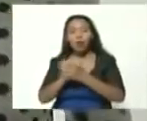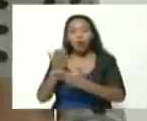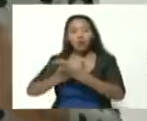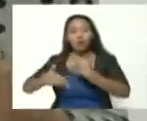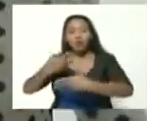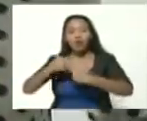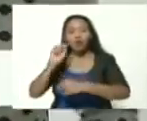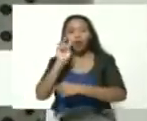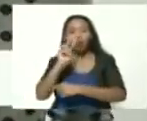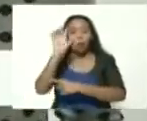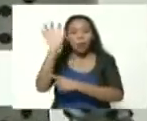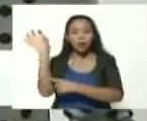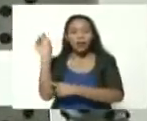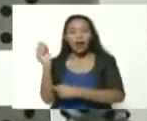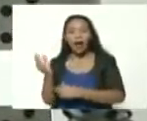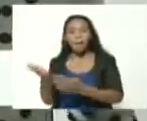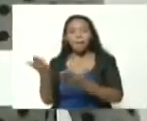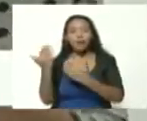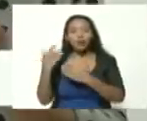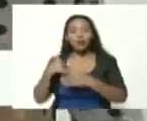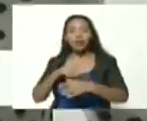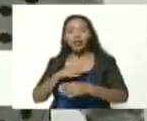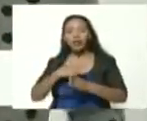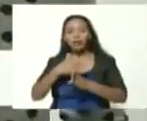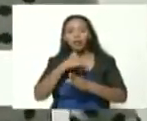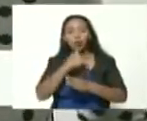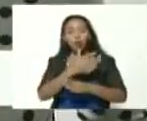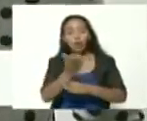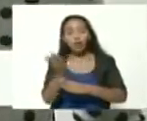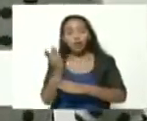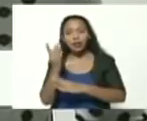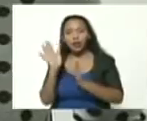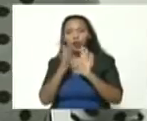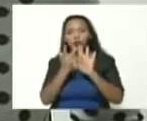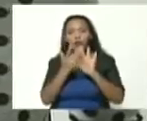ambas naciones. Es el aporte que podemos compartir con ustedes a esta hora y con él retornamos al contacto. Adelante.